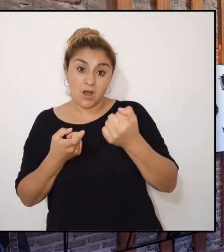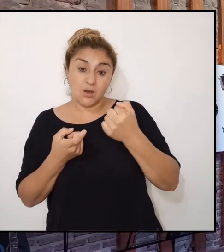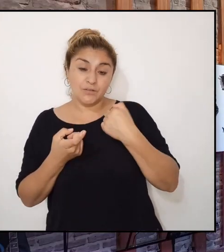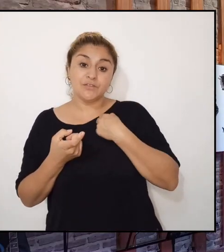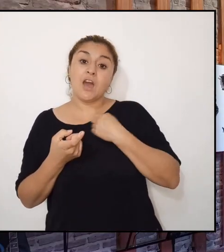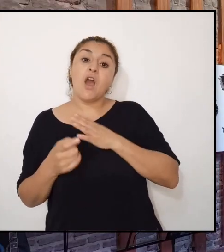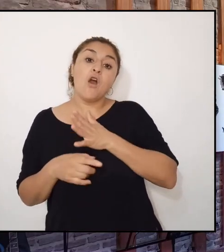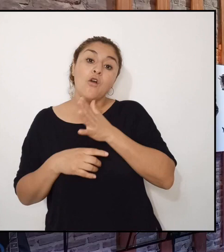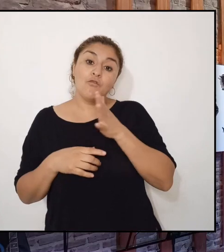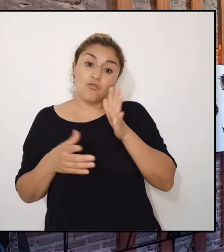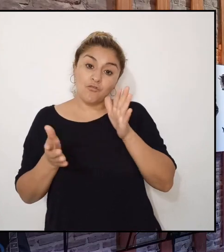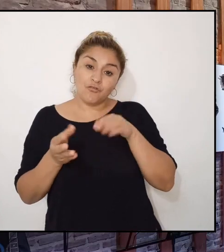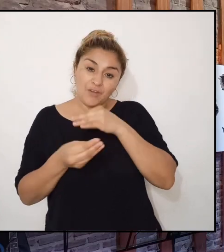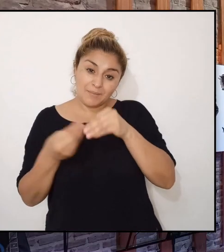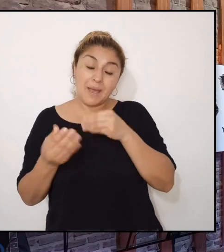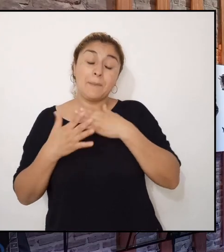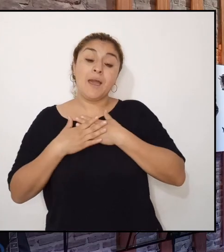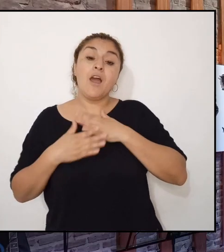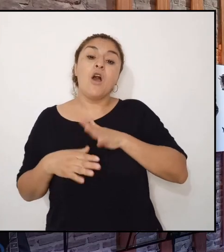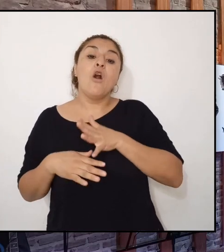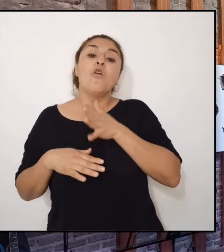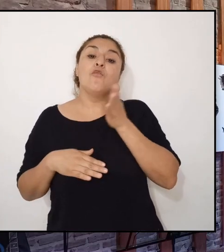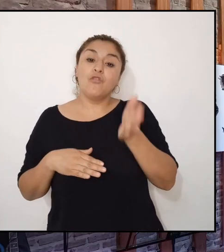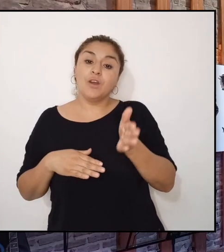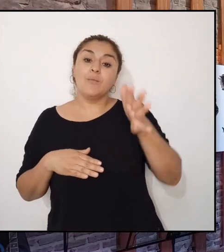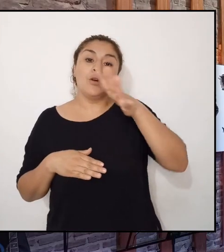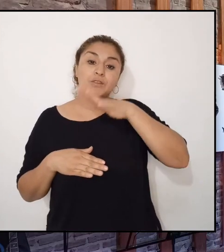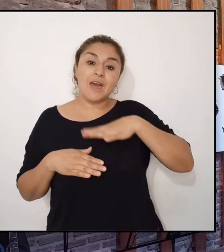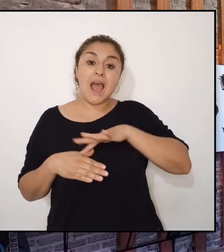¿verdad? Y dice: ay, pero ¿por qué aplauden esto? ¿Qué les pasa?